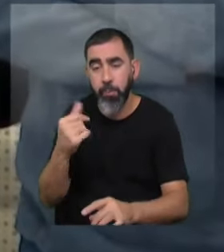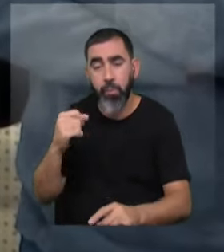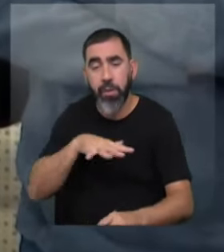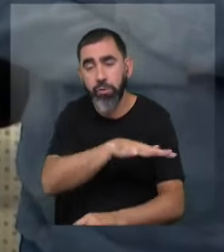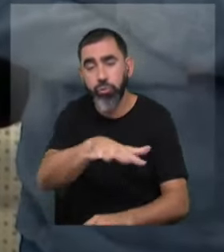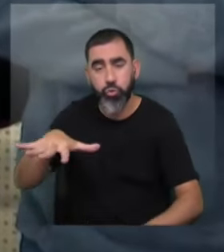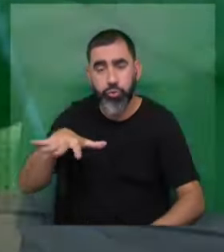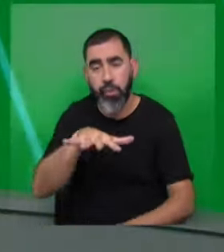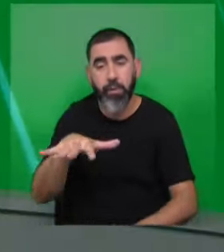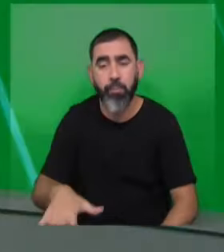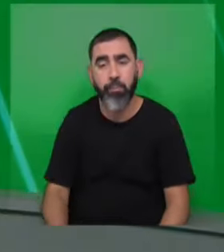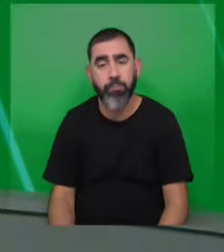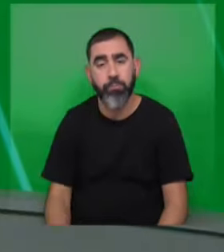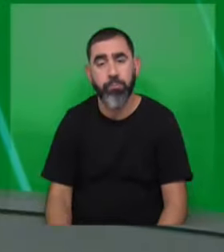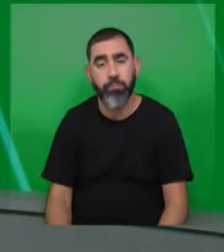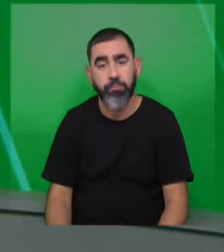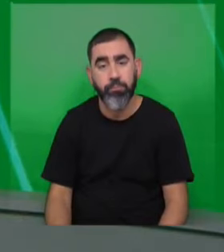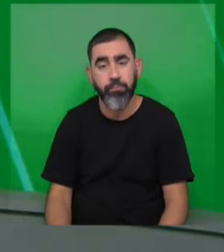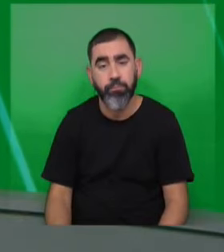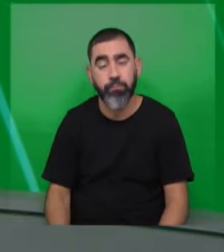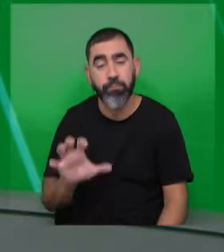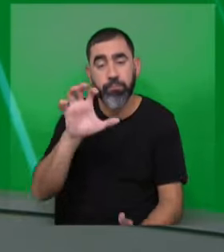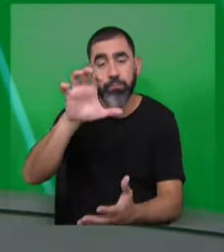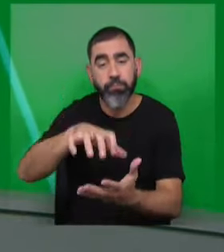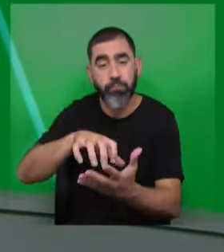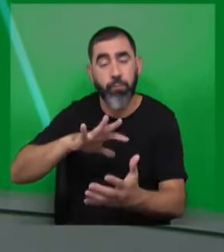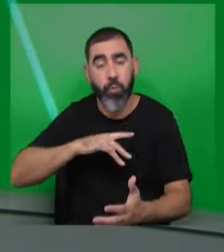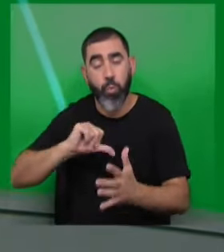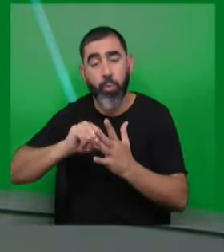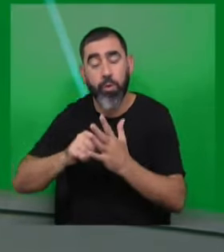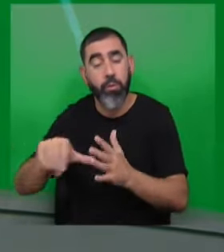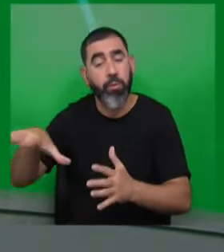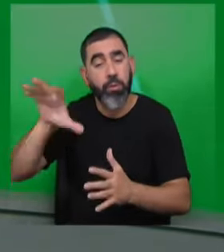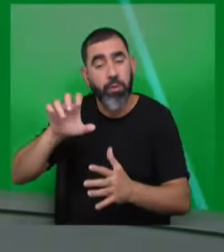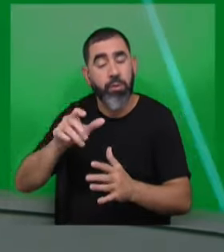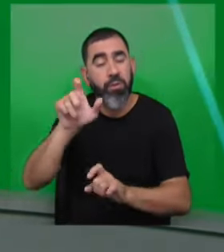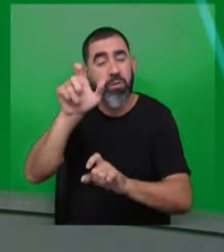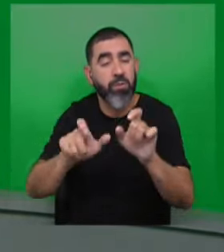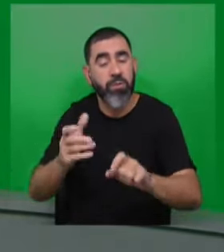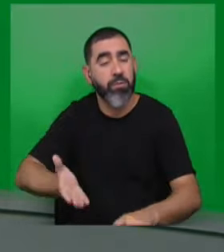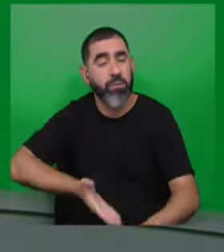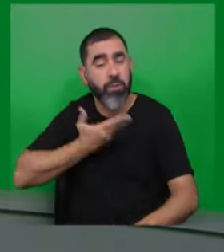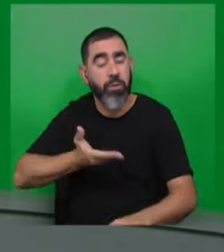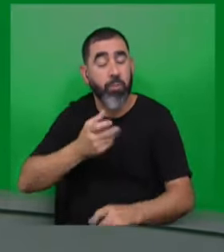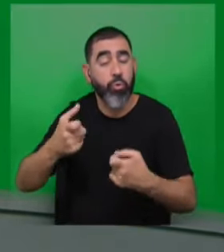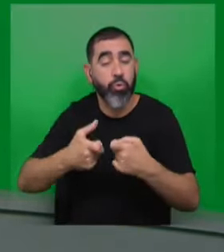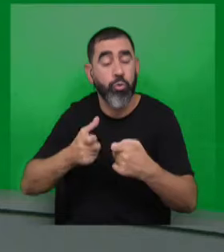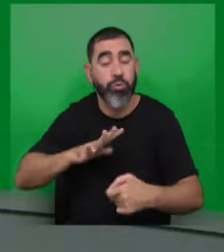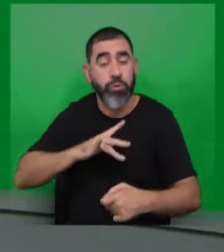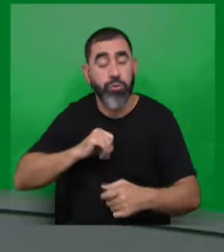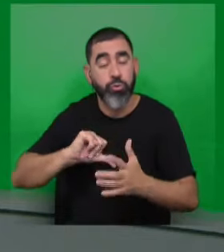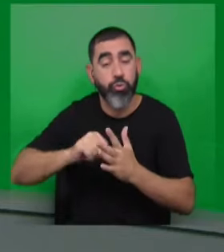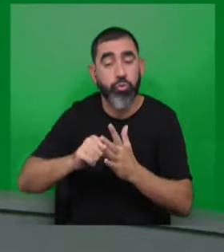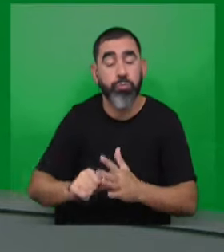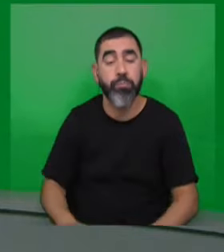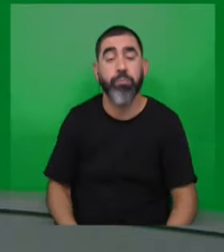sociedad. Y ahora nos vamos a la sede de ONASPU para escuchar allí y ver de primera mano el reclamo de la Asociación de Jubilados. Allí está